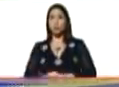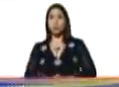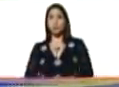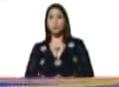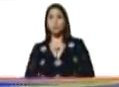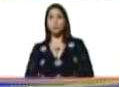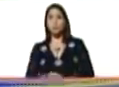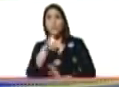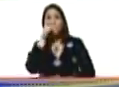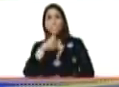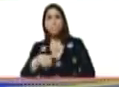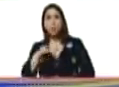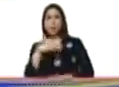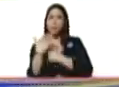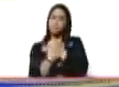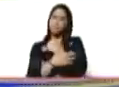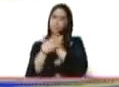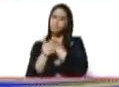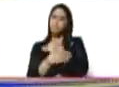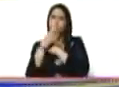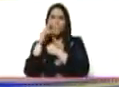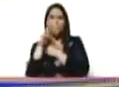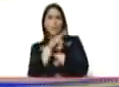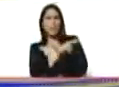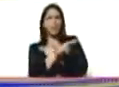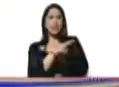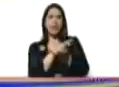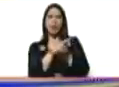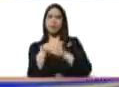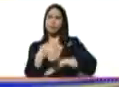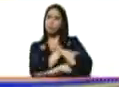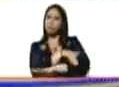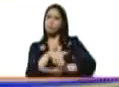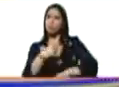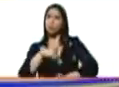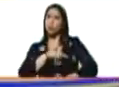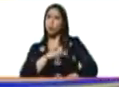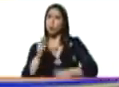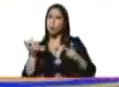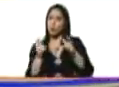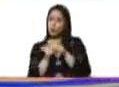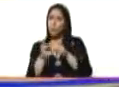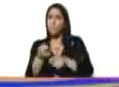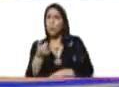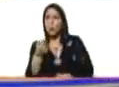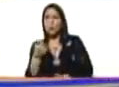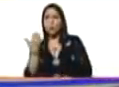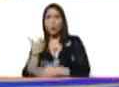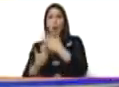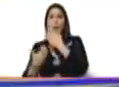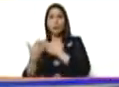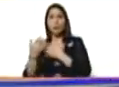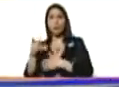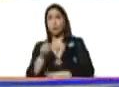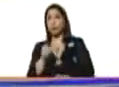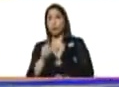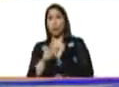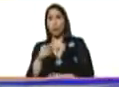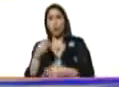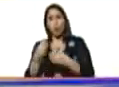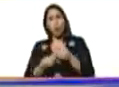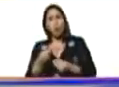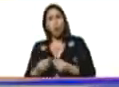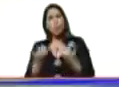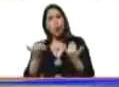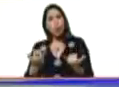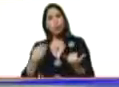Y el pueblo lo quería, lo veía en las calles y lo querían. Éramos minoría en la época. No es como ahora, que somos